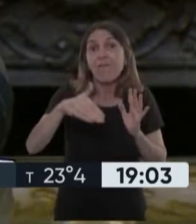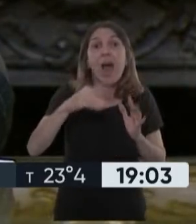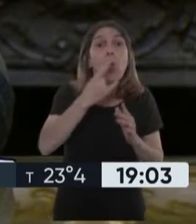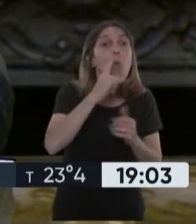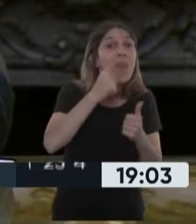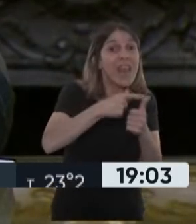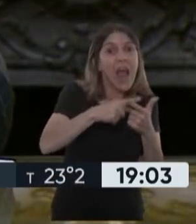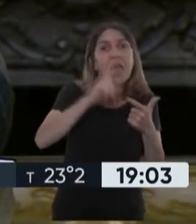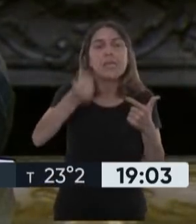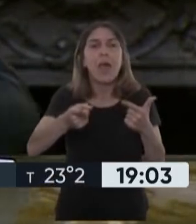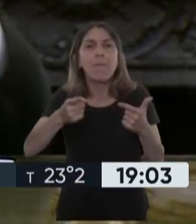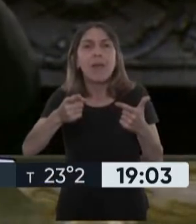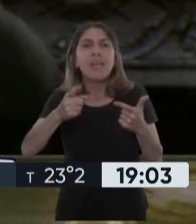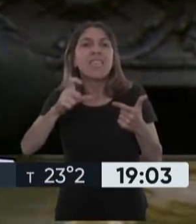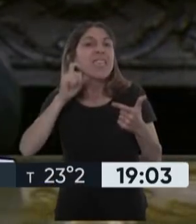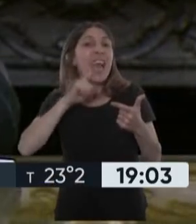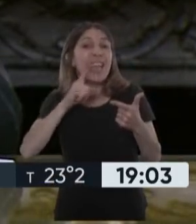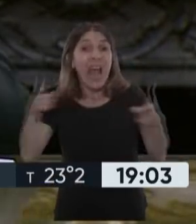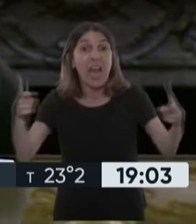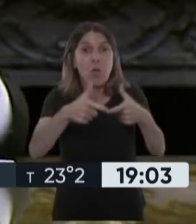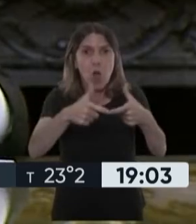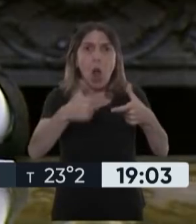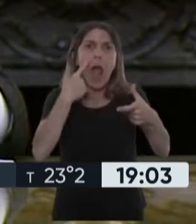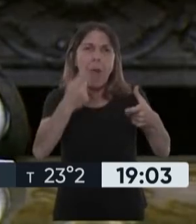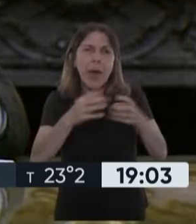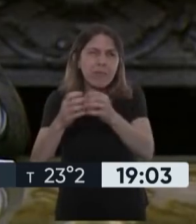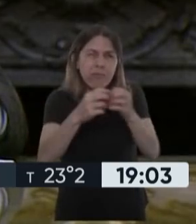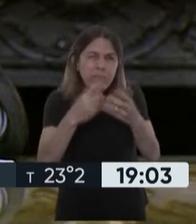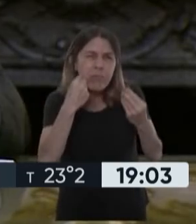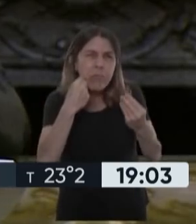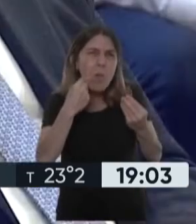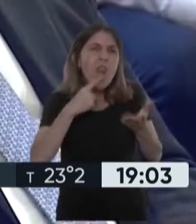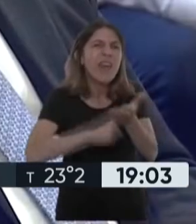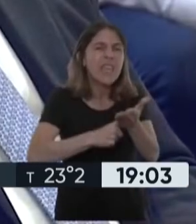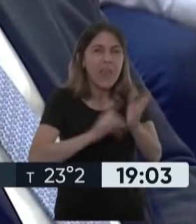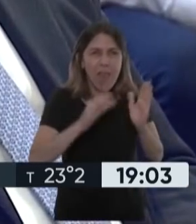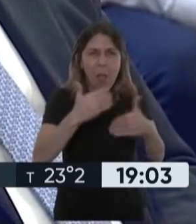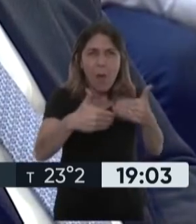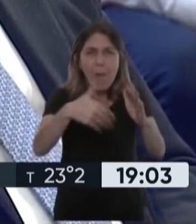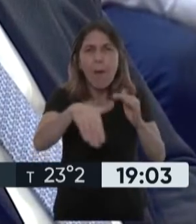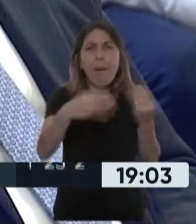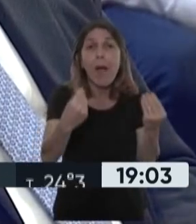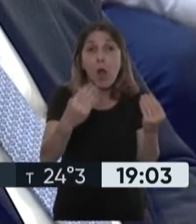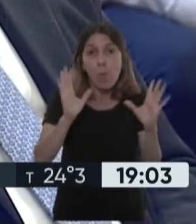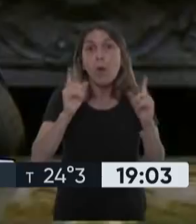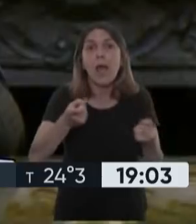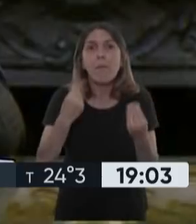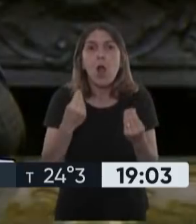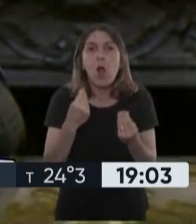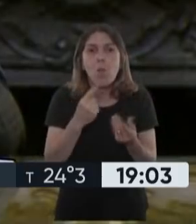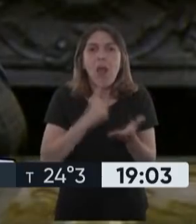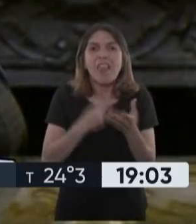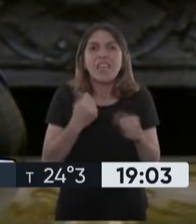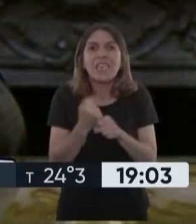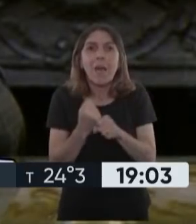UIA y la CGT, vamos a ver cómo evoluciona y vamos a ver cómo actuamos